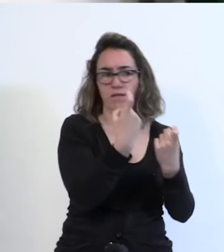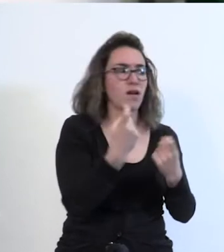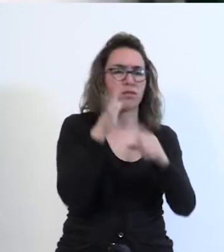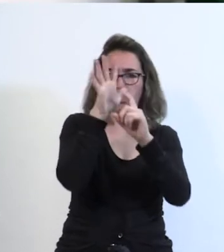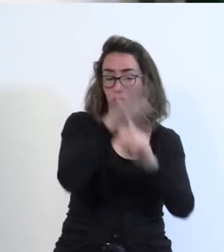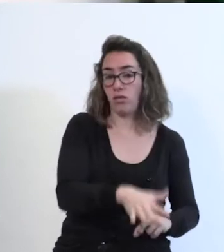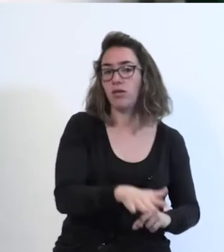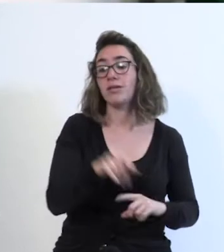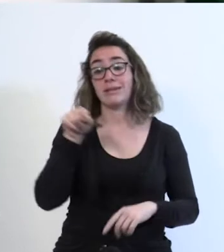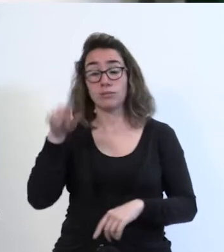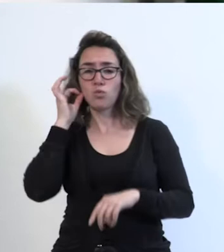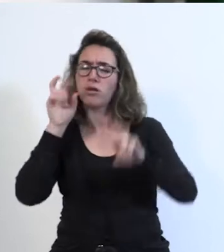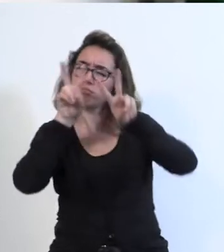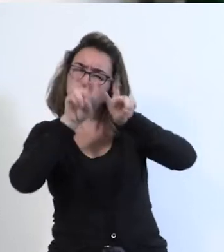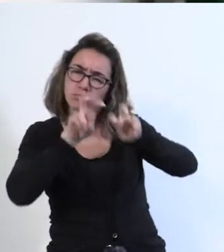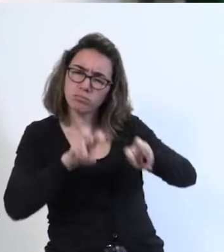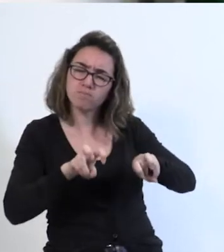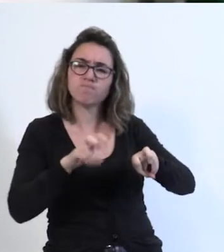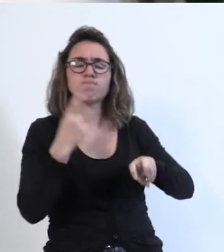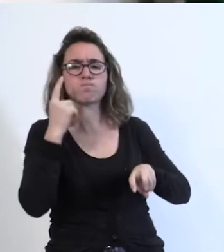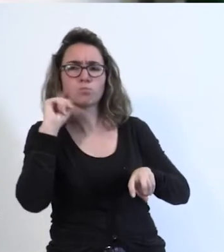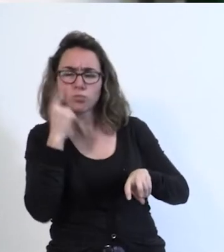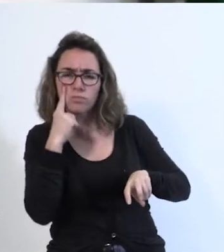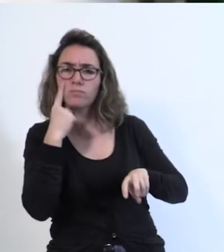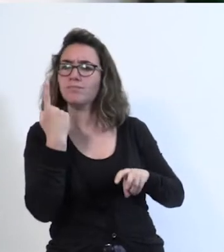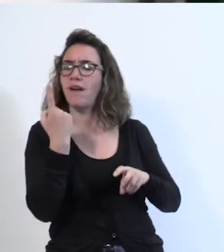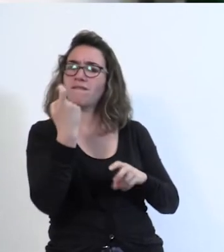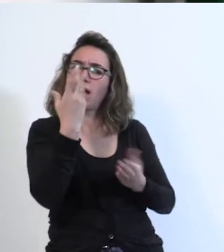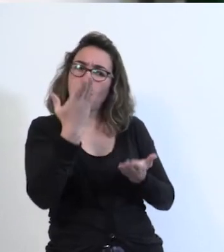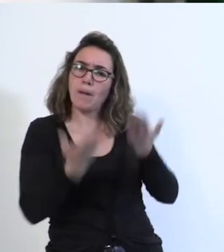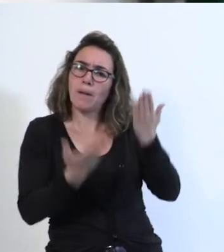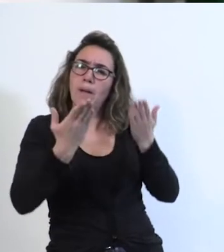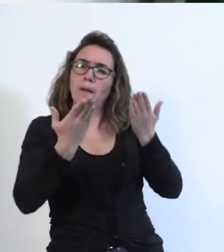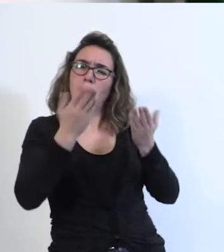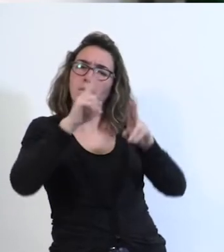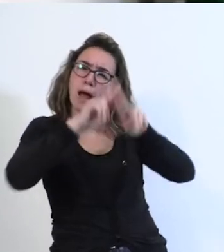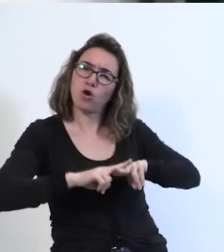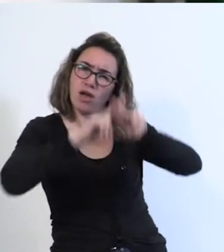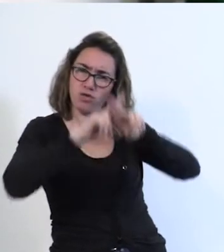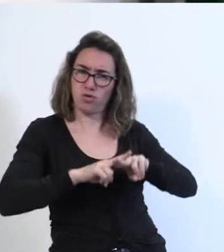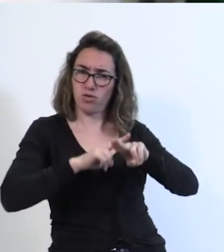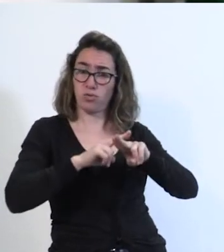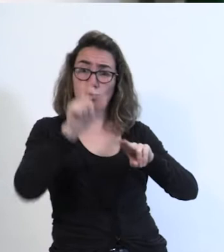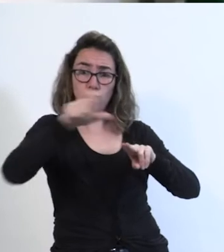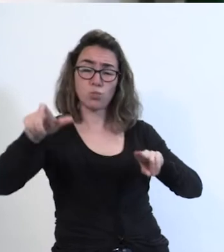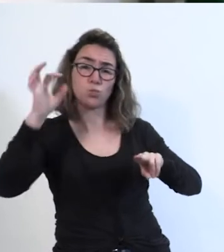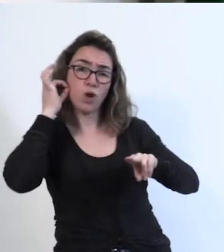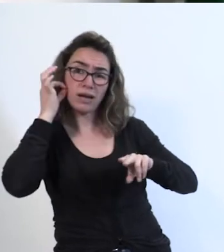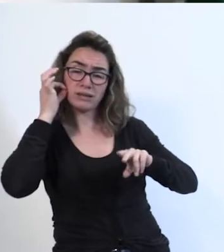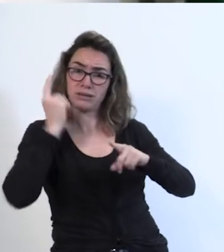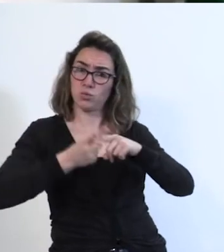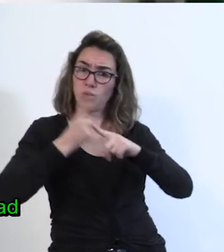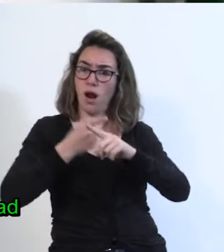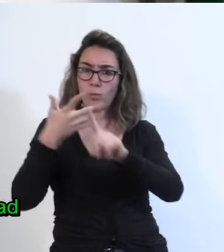la ausencia de, al mismo tiempo, la ausencia de valoración de las violaciones sexuales contra